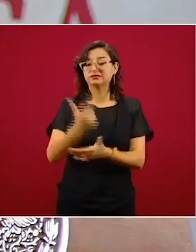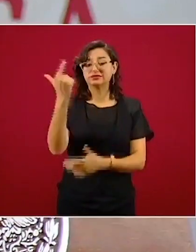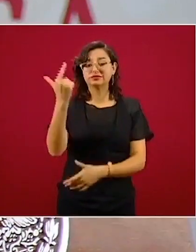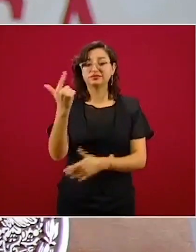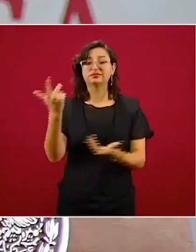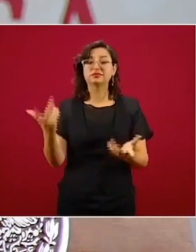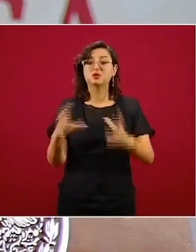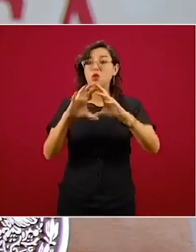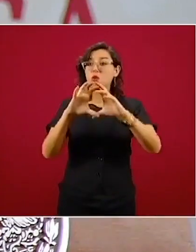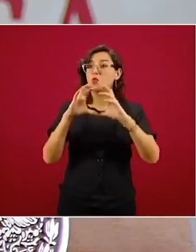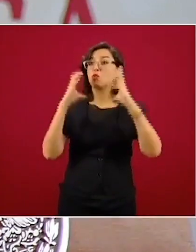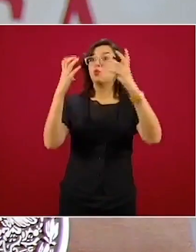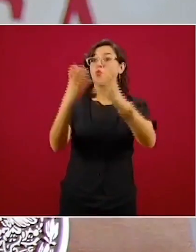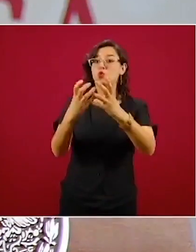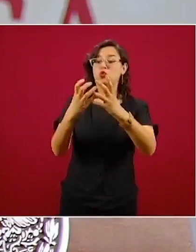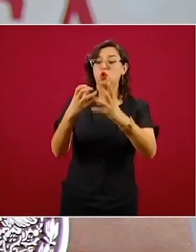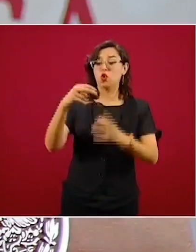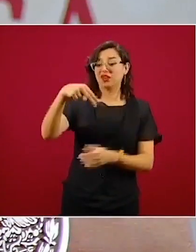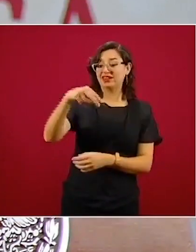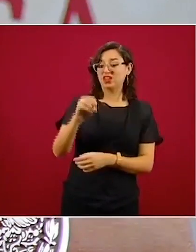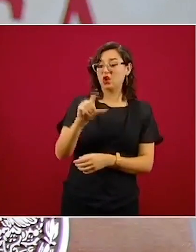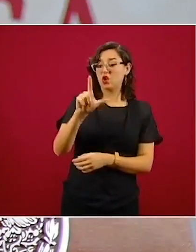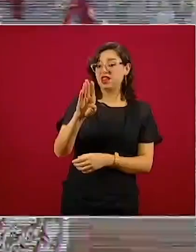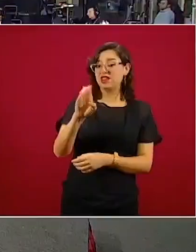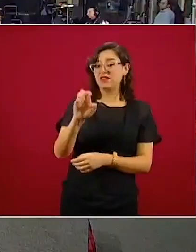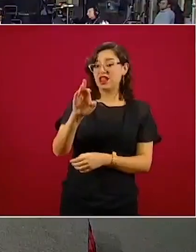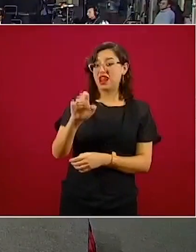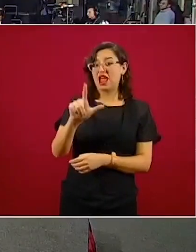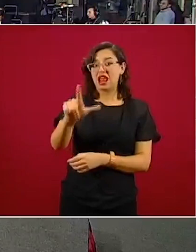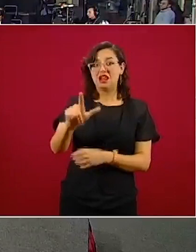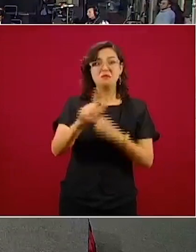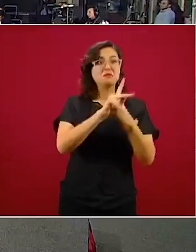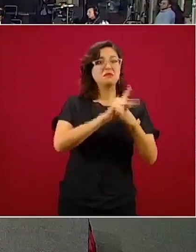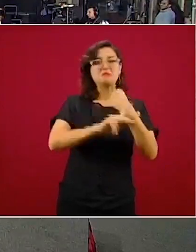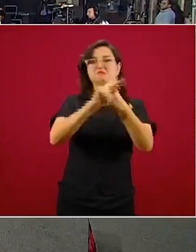del modelo neoliberal en el mundo.